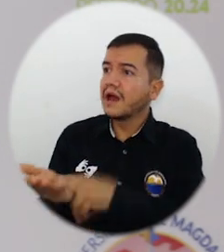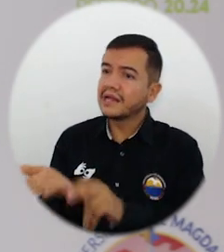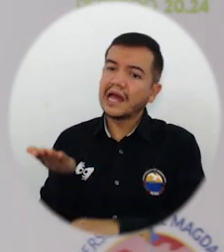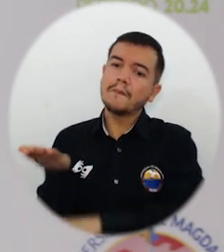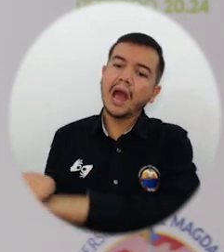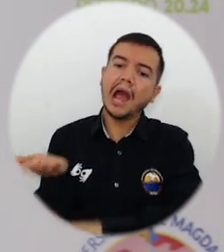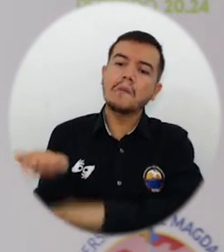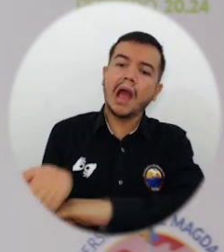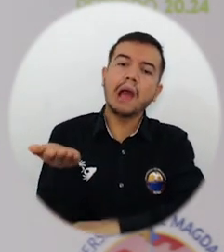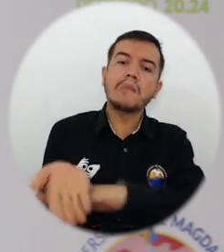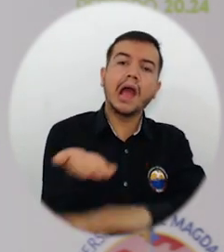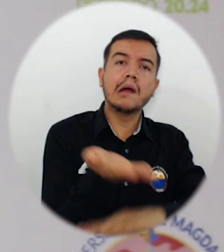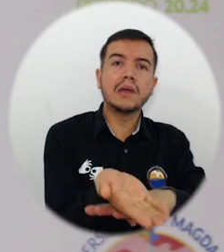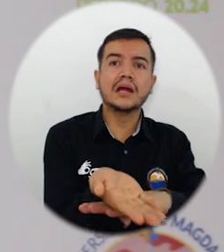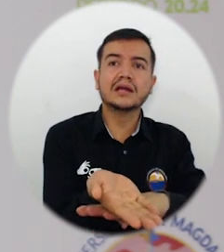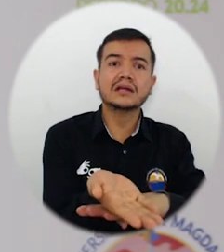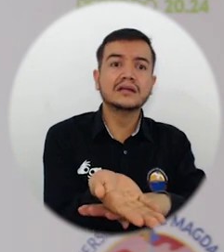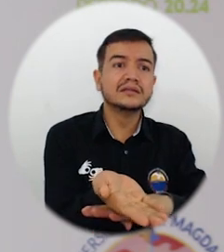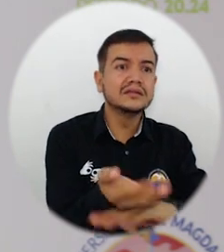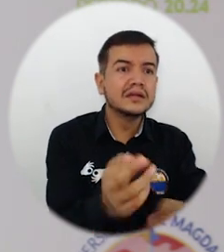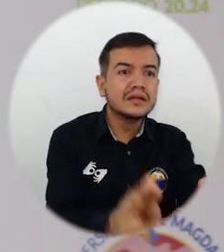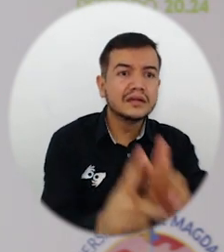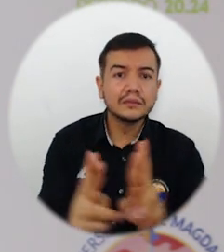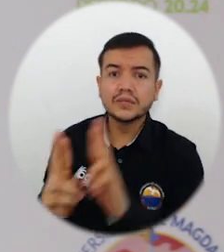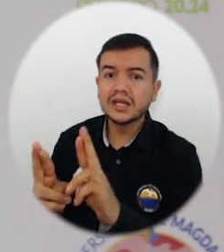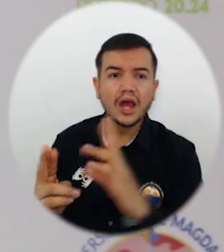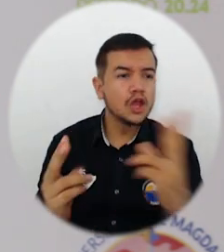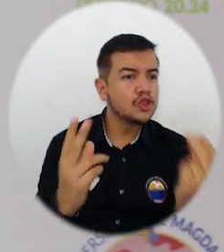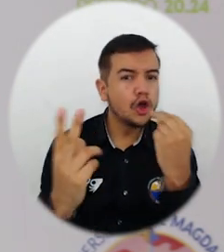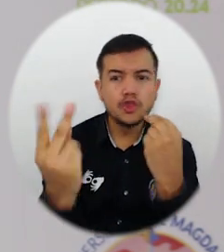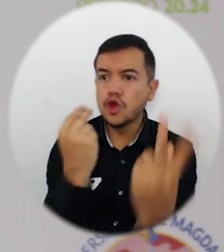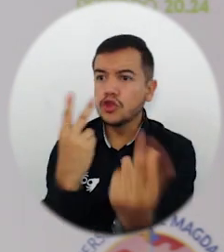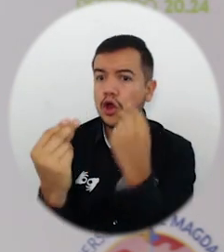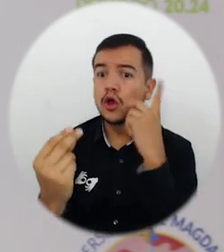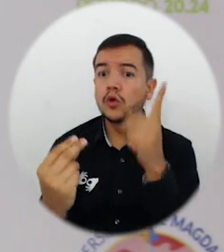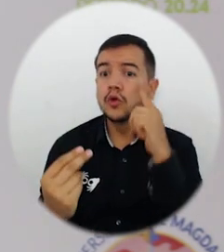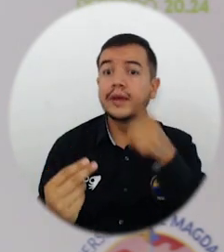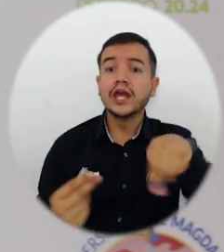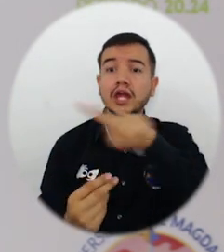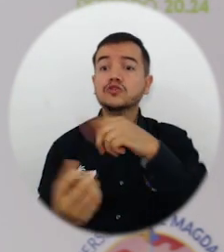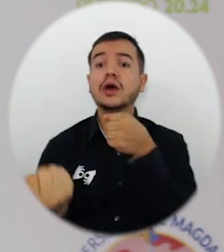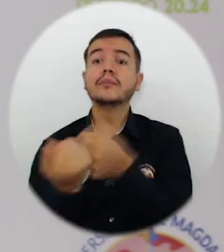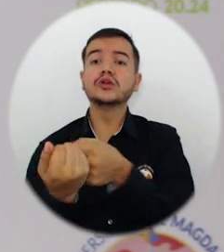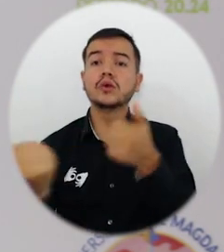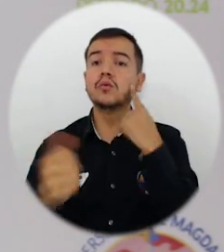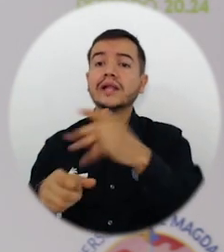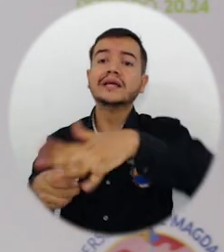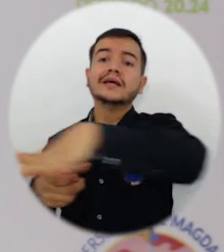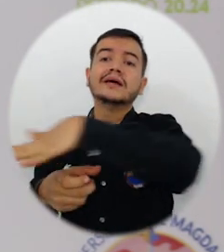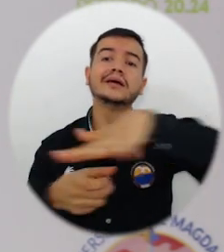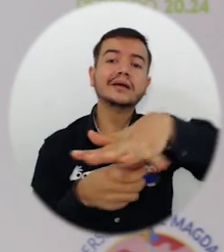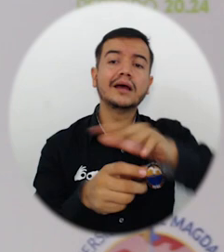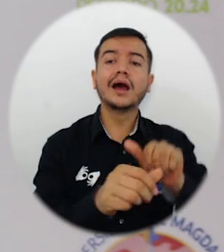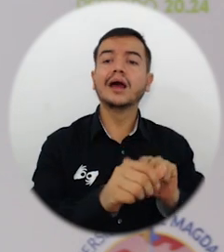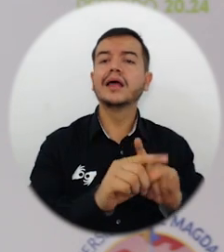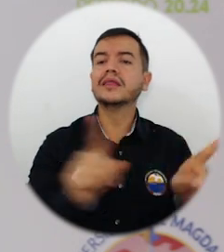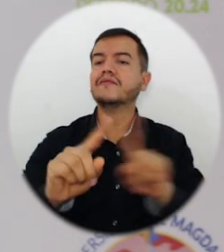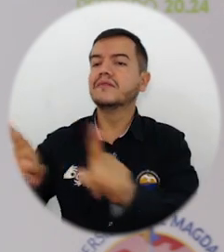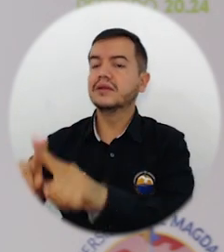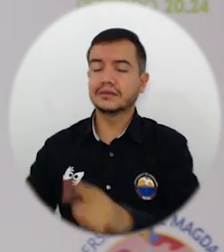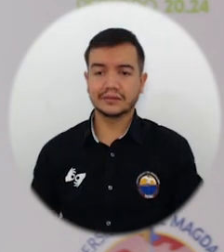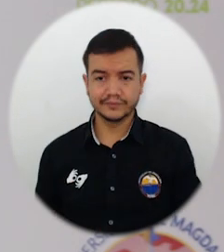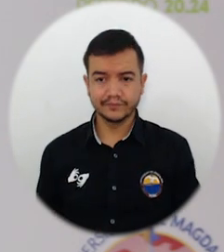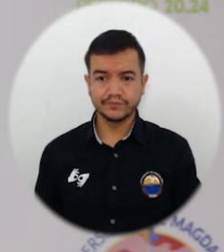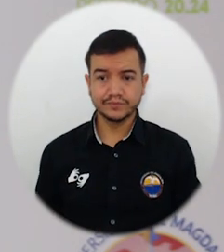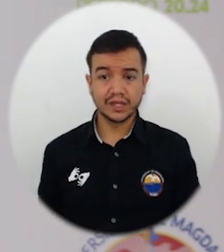4, negativa, diciendo que se van concentrados en apoyar la matrícula cero de las universidades de sus territorios. Para el posgrado, en